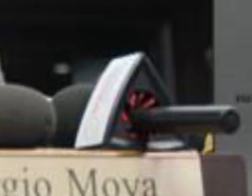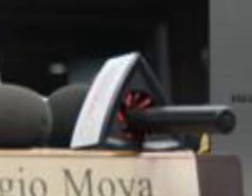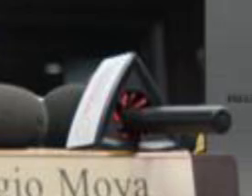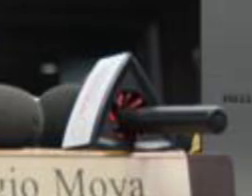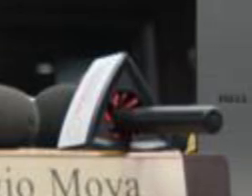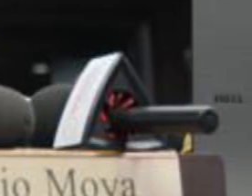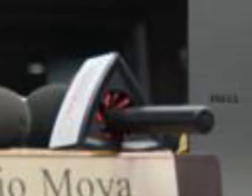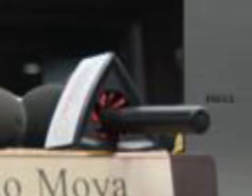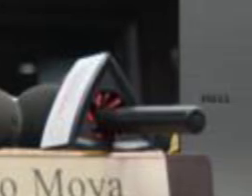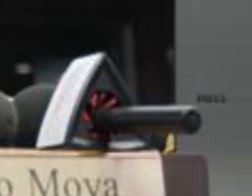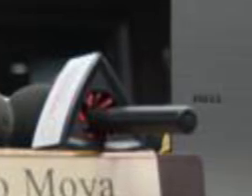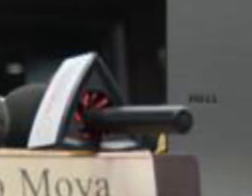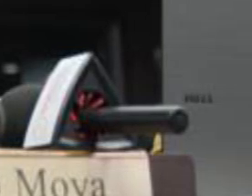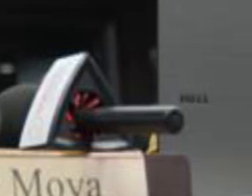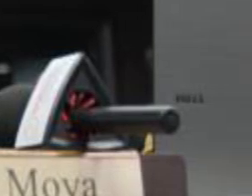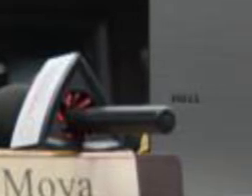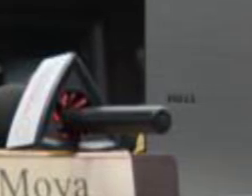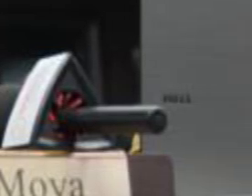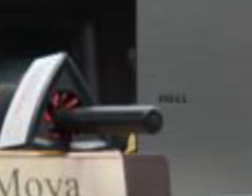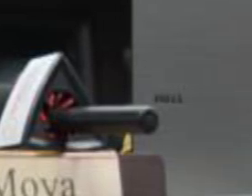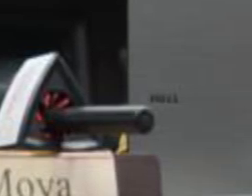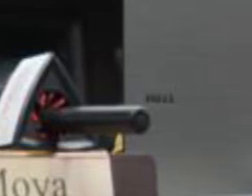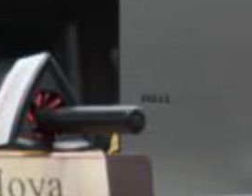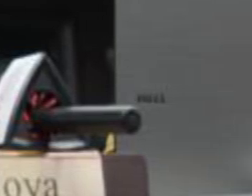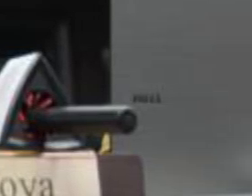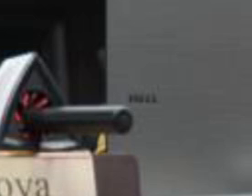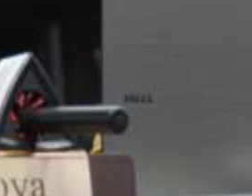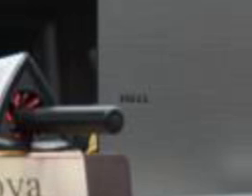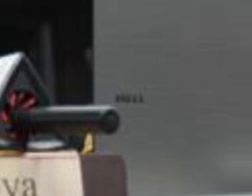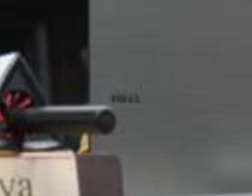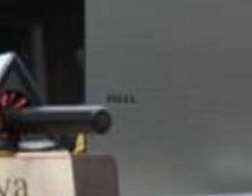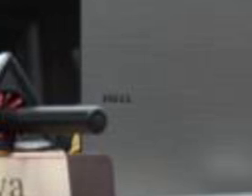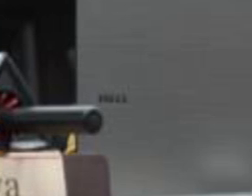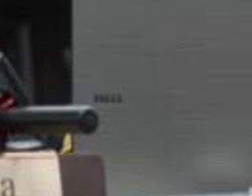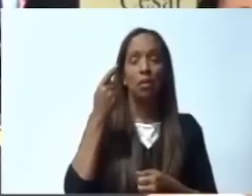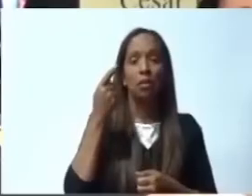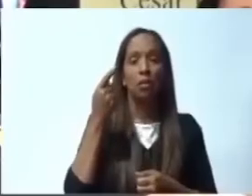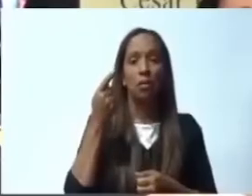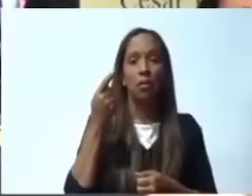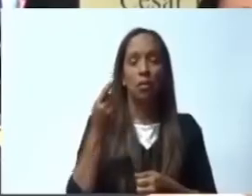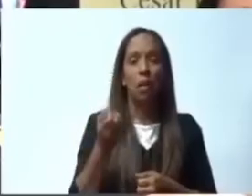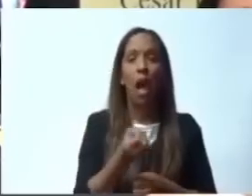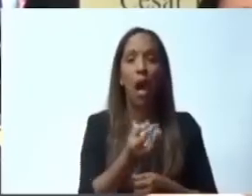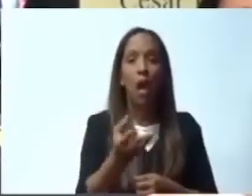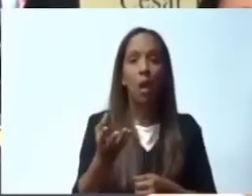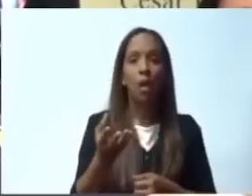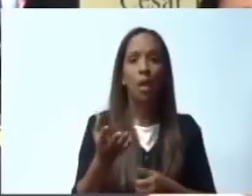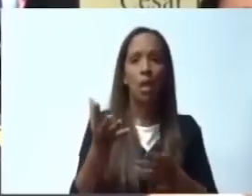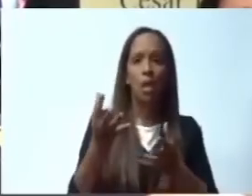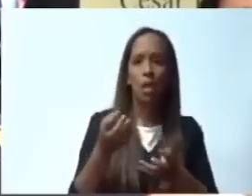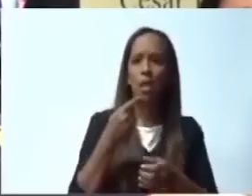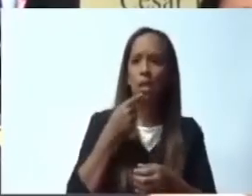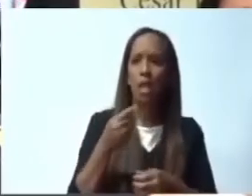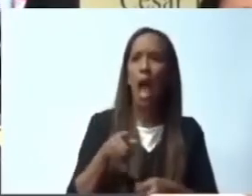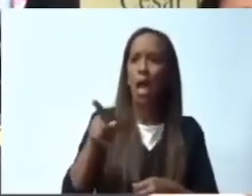había recibido dinero de forma irregular, procedería a renunciar a su posición en la Cámara Baja. De manera